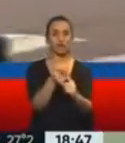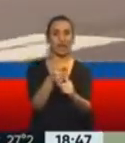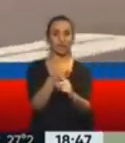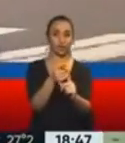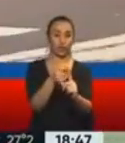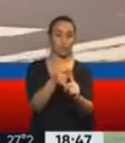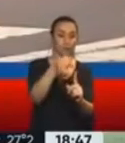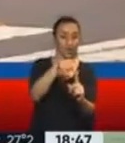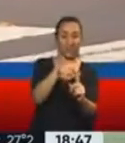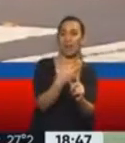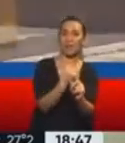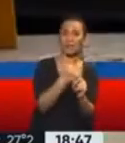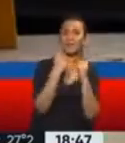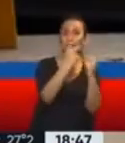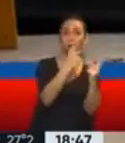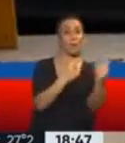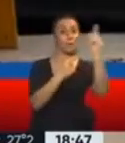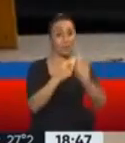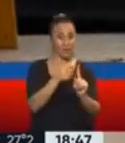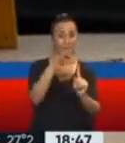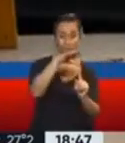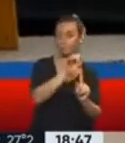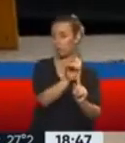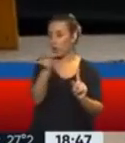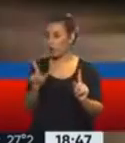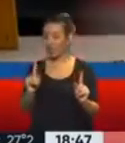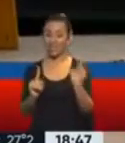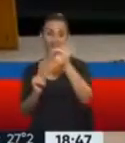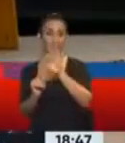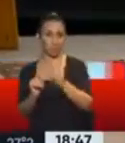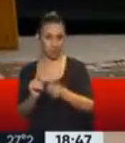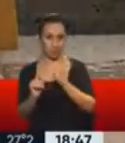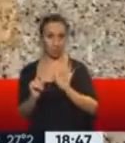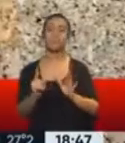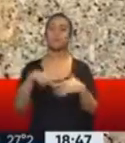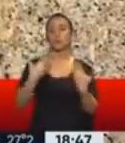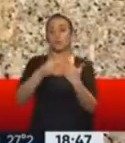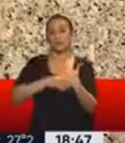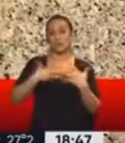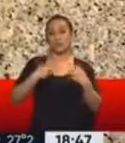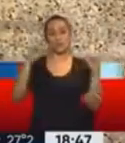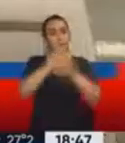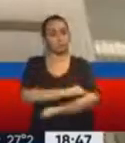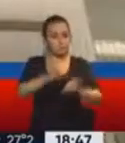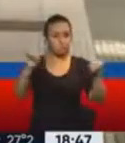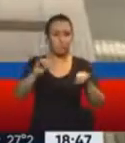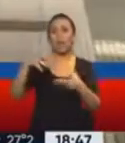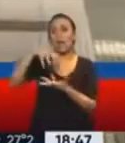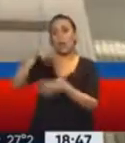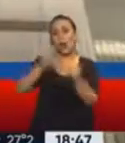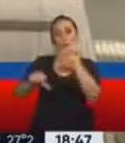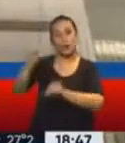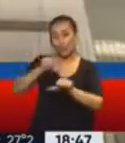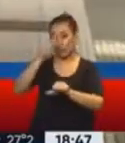un viajero. A propósito de este tema, el Ministerio de Salud de la Nación informó que el Laboratorio Nacional de Referencia,